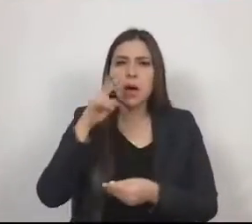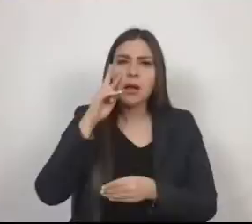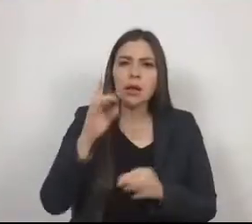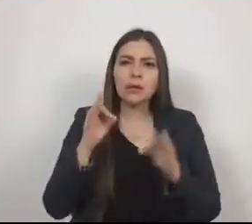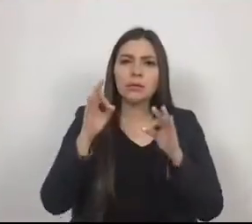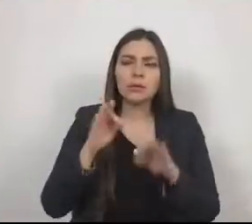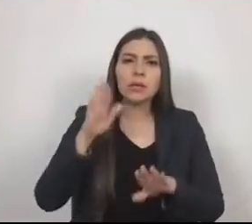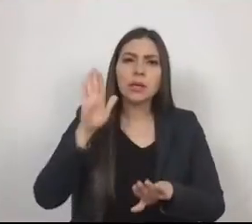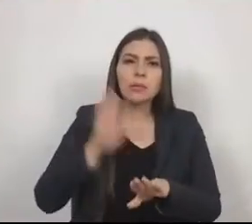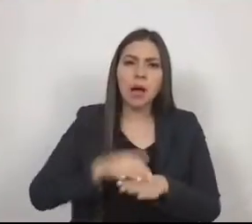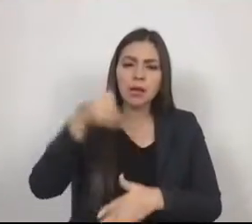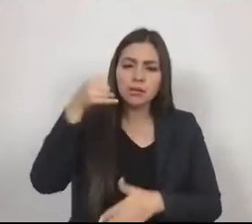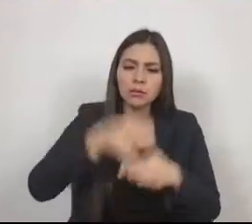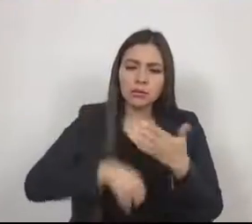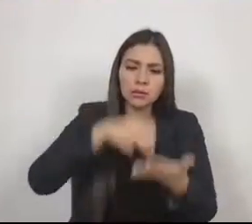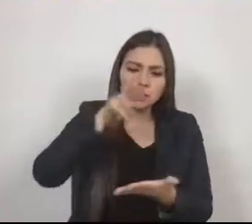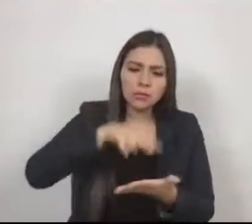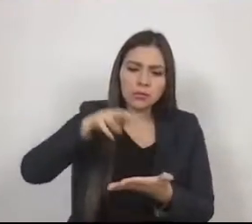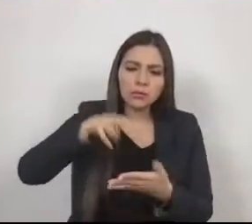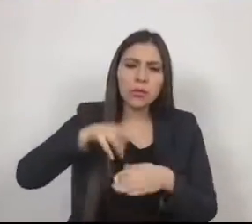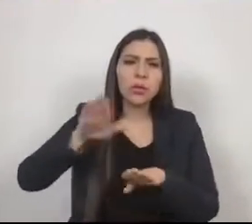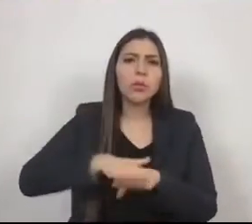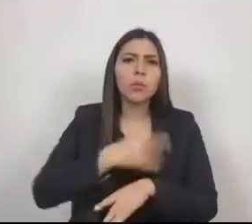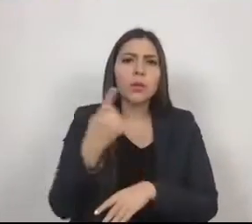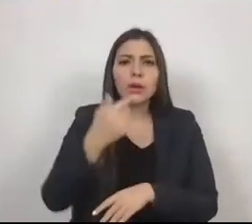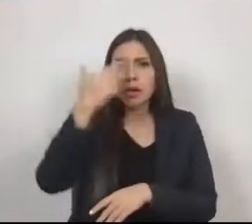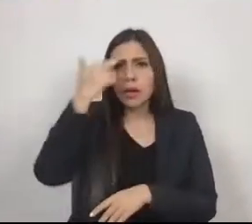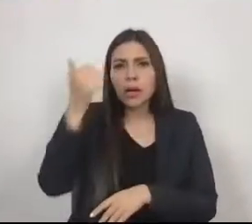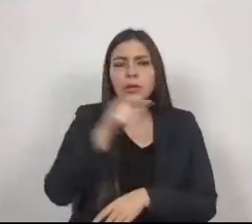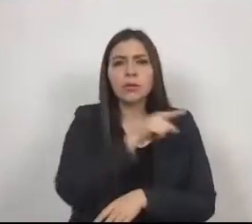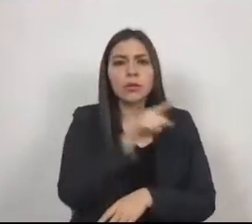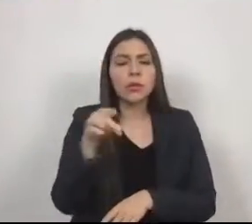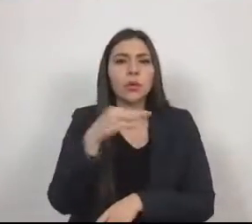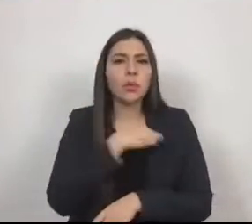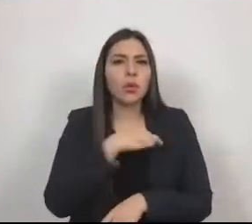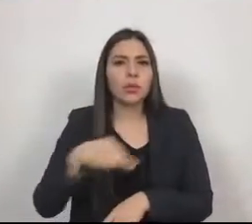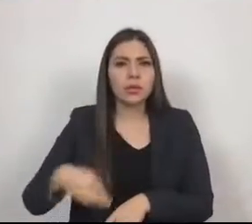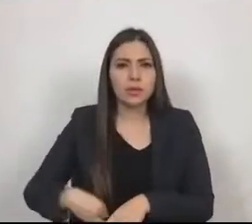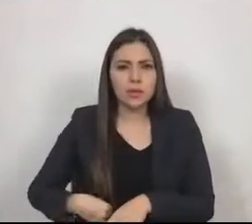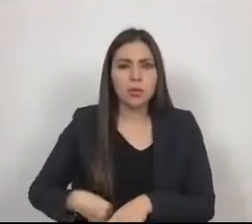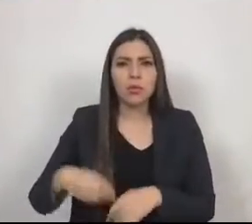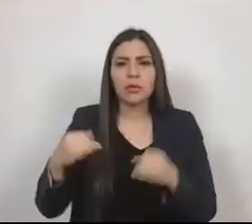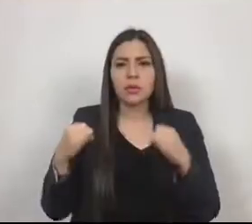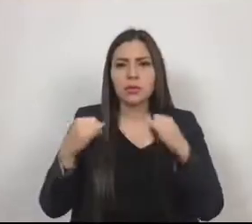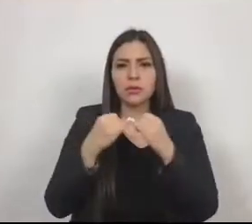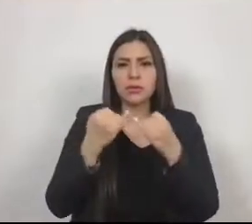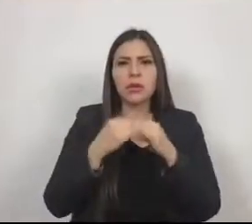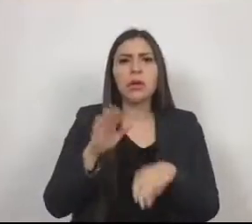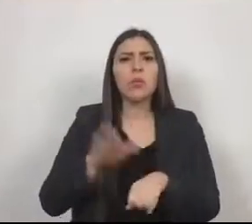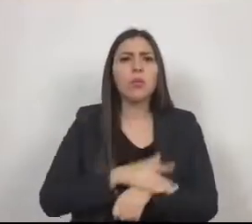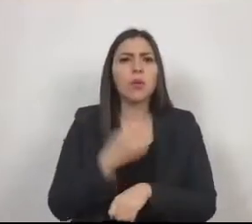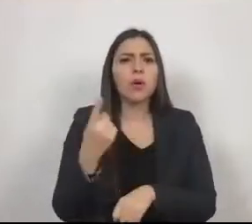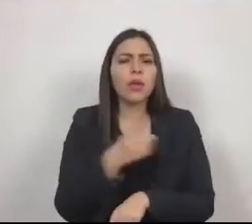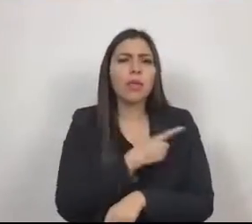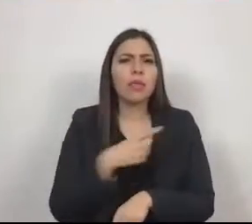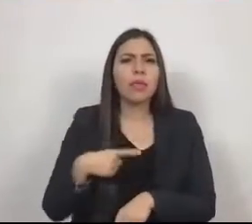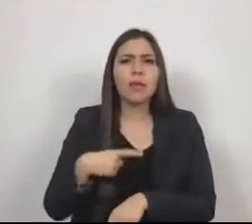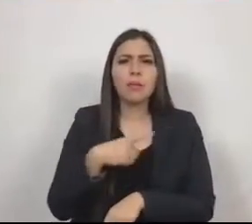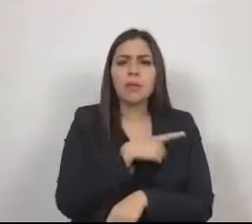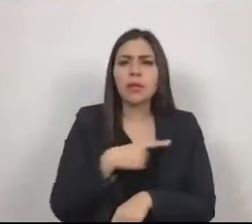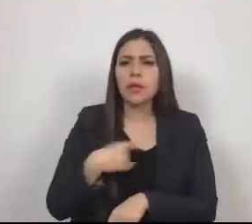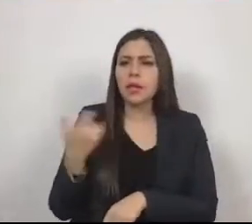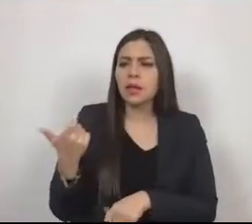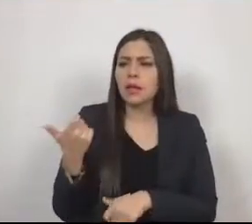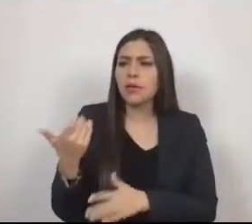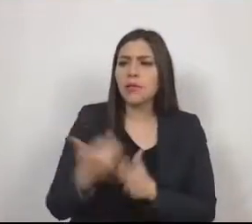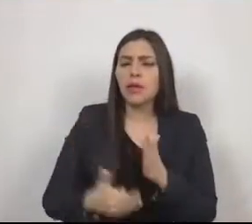profundidad las causas por las cuales los municipios y organismos públicos descentralizados cuentan con adeudos y falta de fondos, aunado a que no